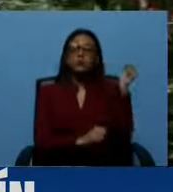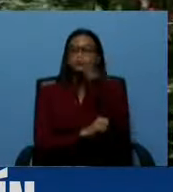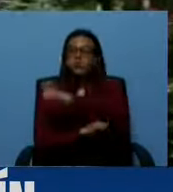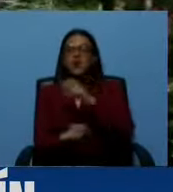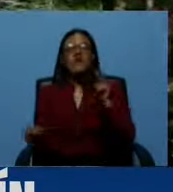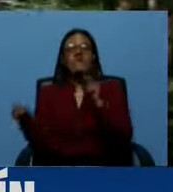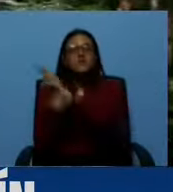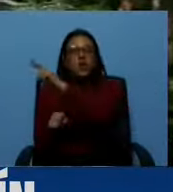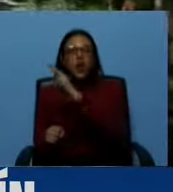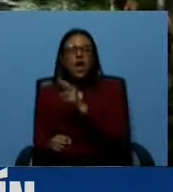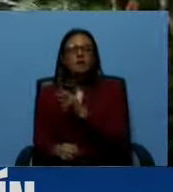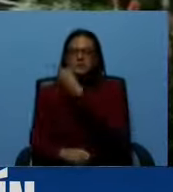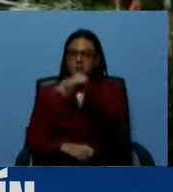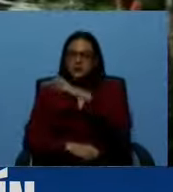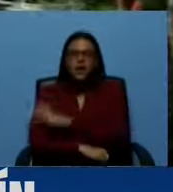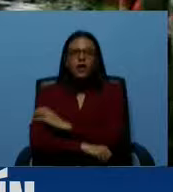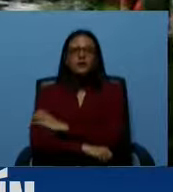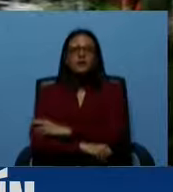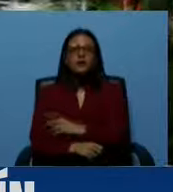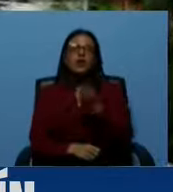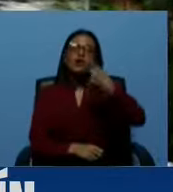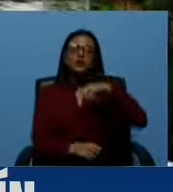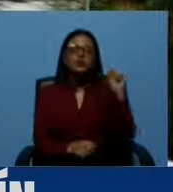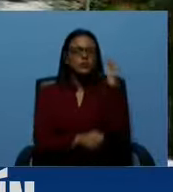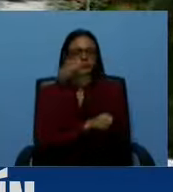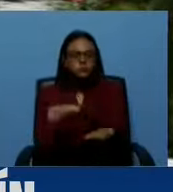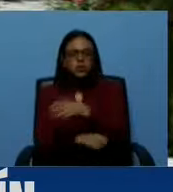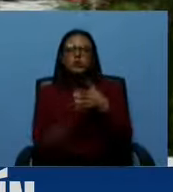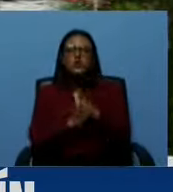violencia extremista, derrotando a esos